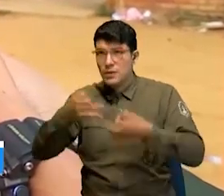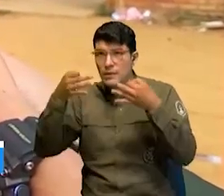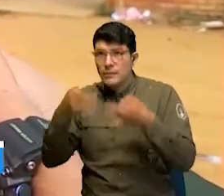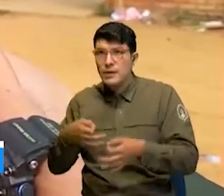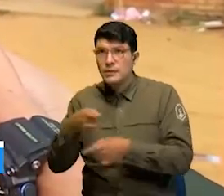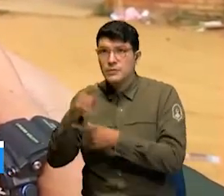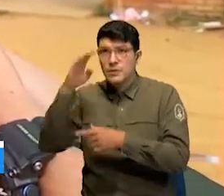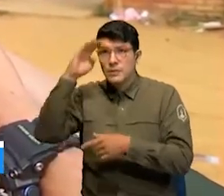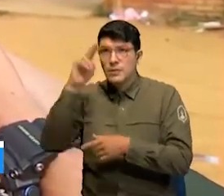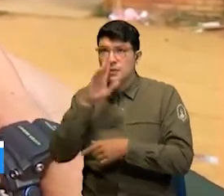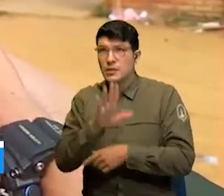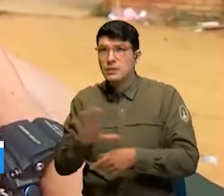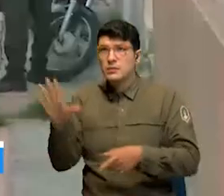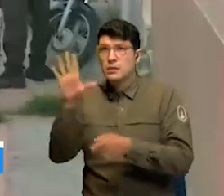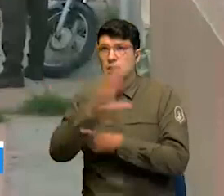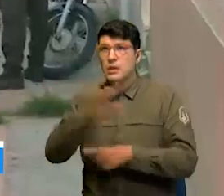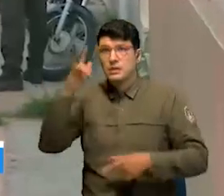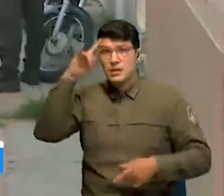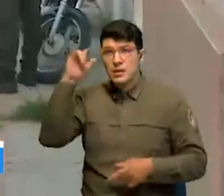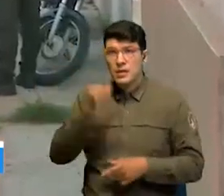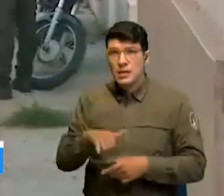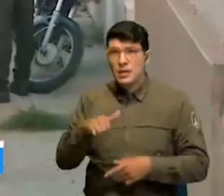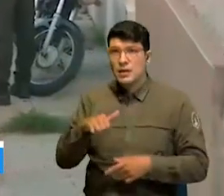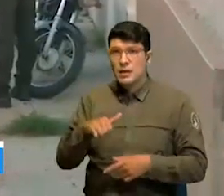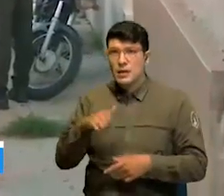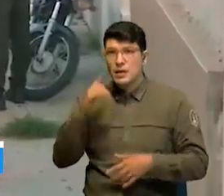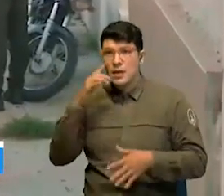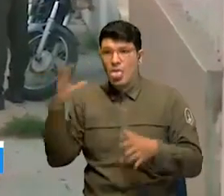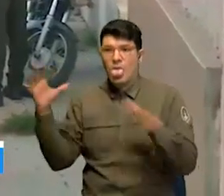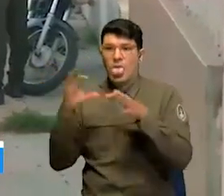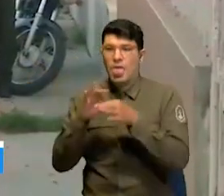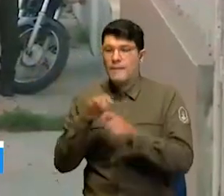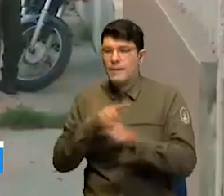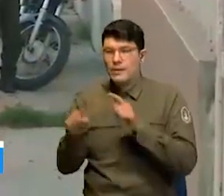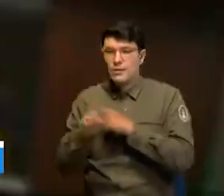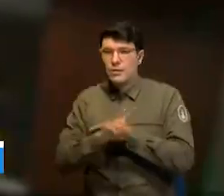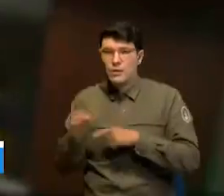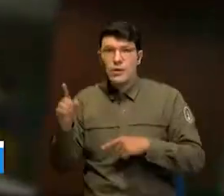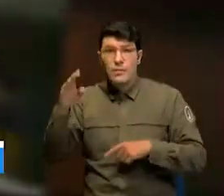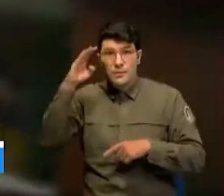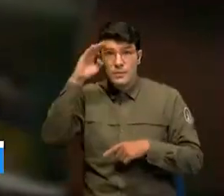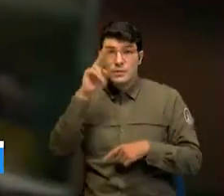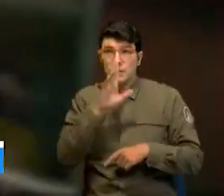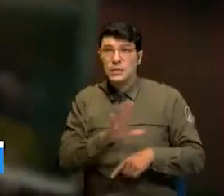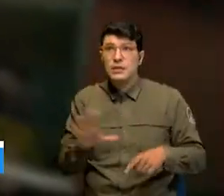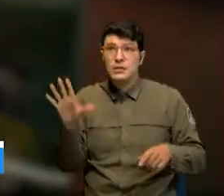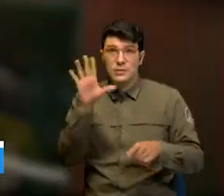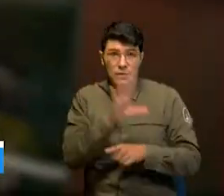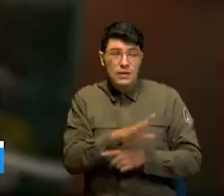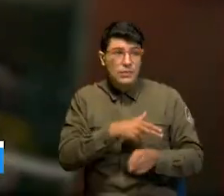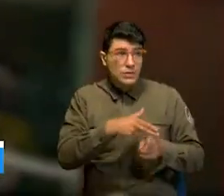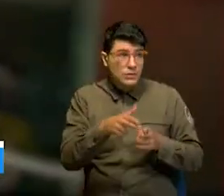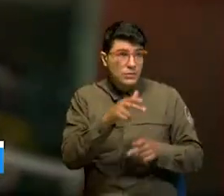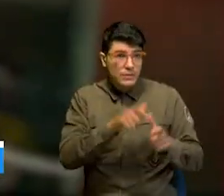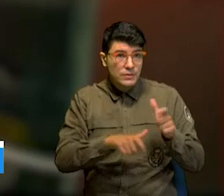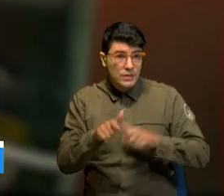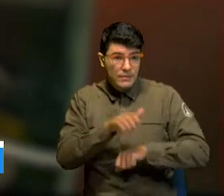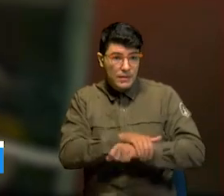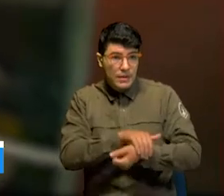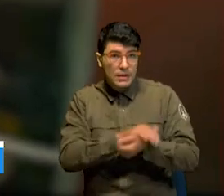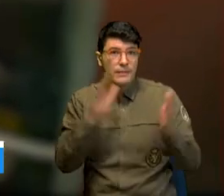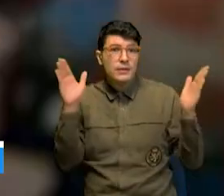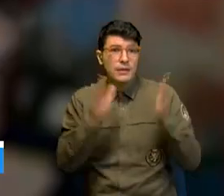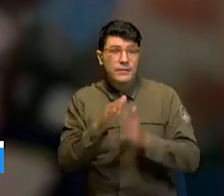policía se cree que se que se está conectando las personas capturadas serán presentadas en las próximas horas ante fuerzas con función de control de